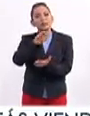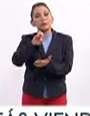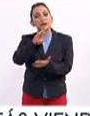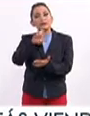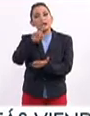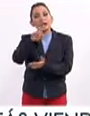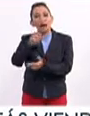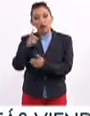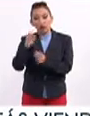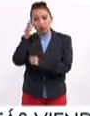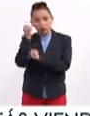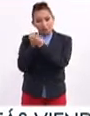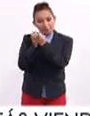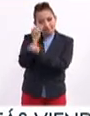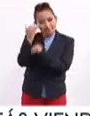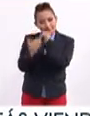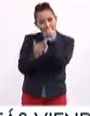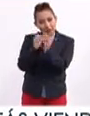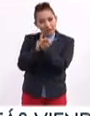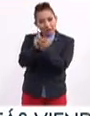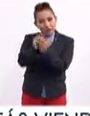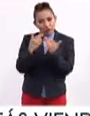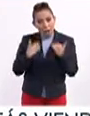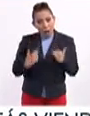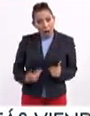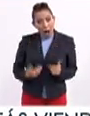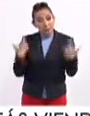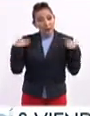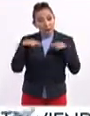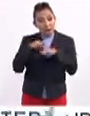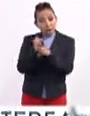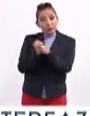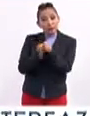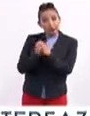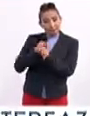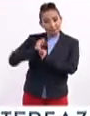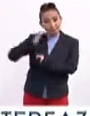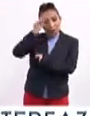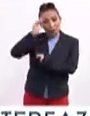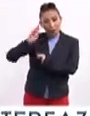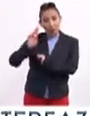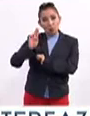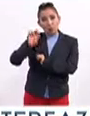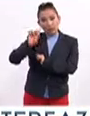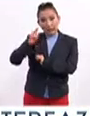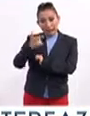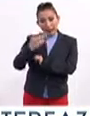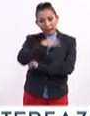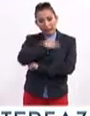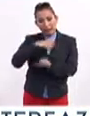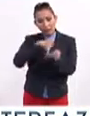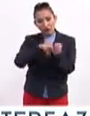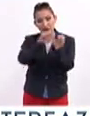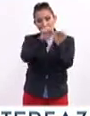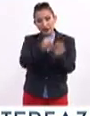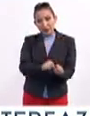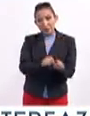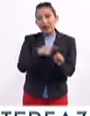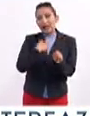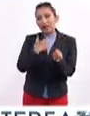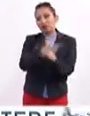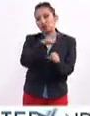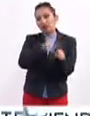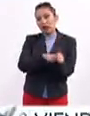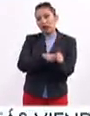Ramírez, doctor en estudios avanzados en Derechos Humanos, profesor investigador titular de la Universidad de Guadalajara, miembro del Sistema Nacional de Investigadores